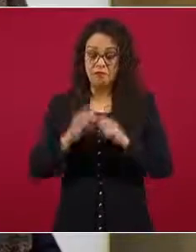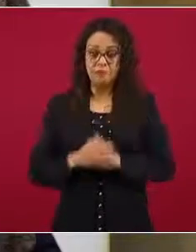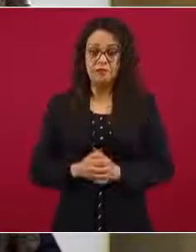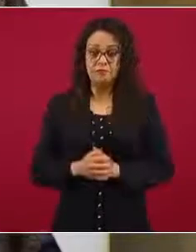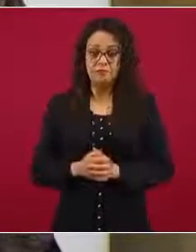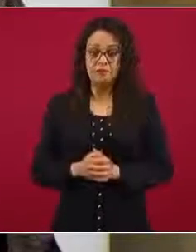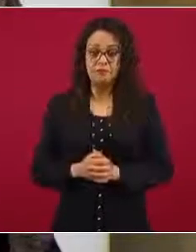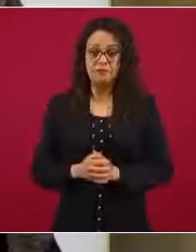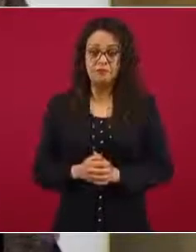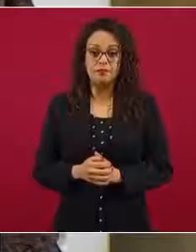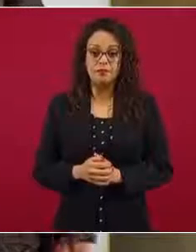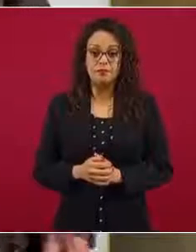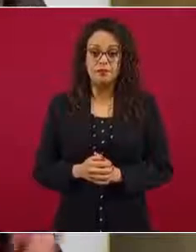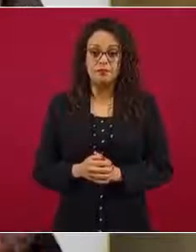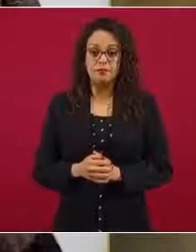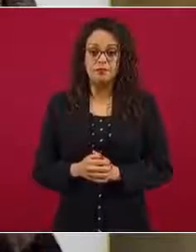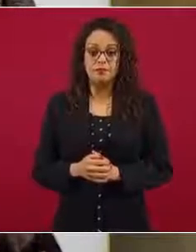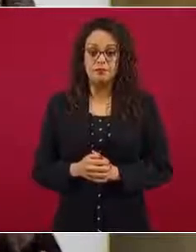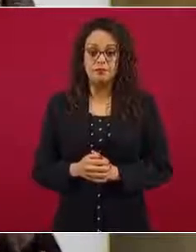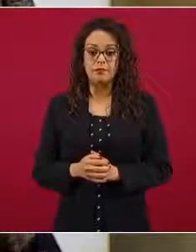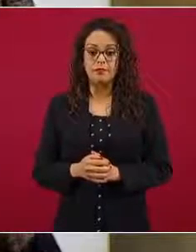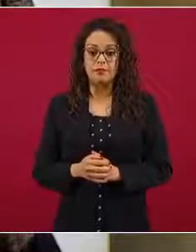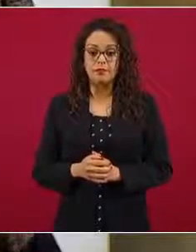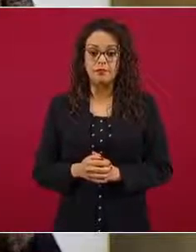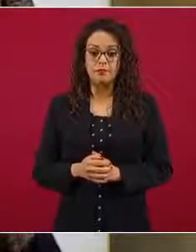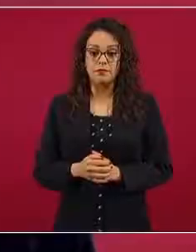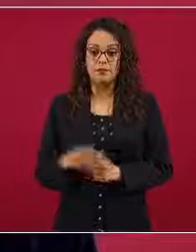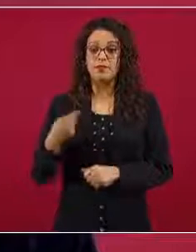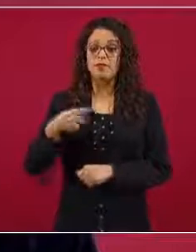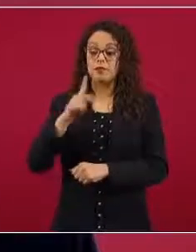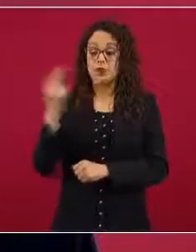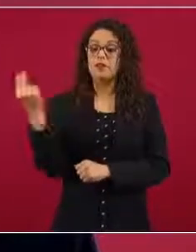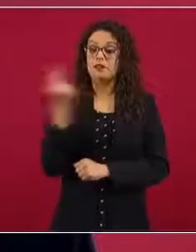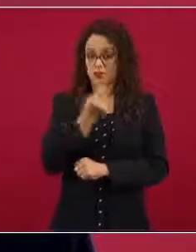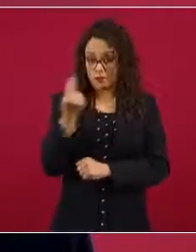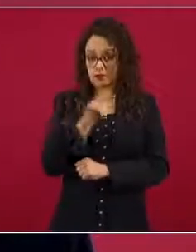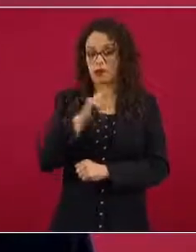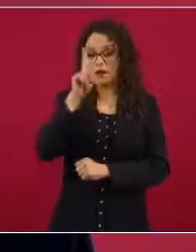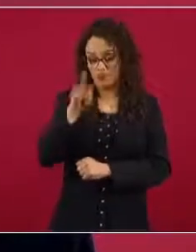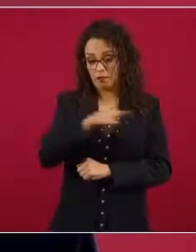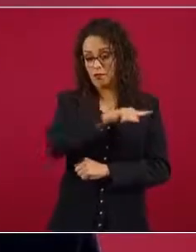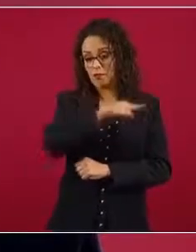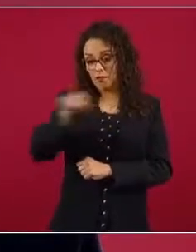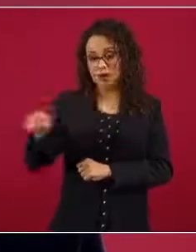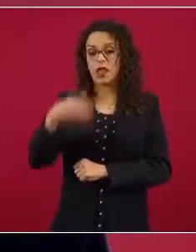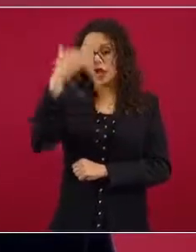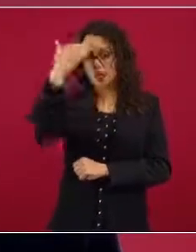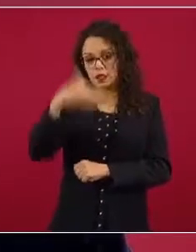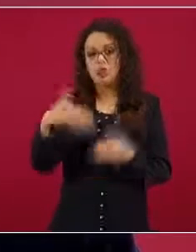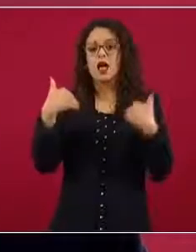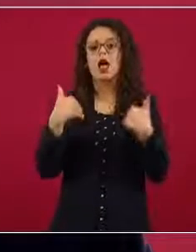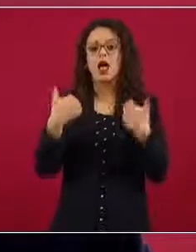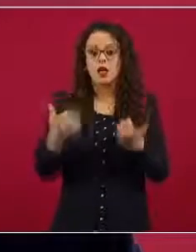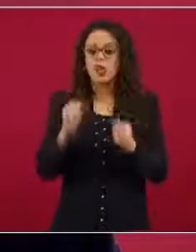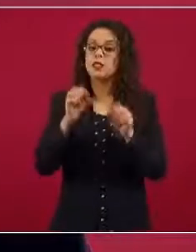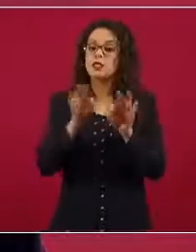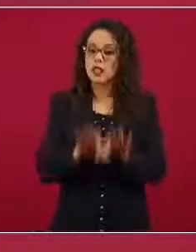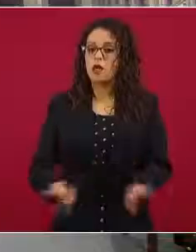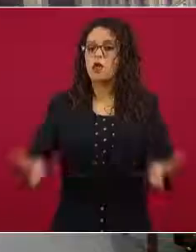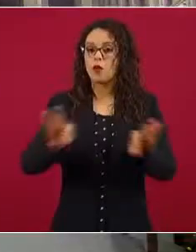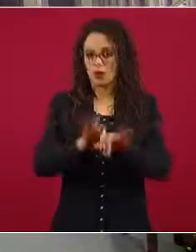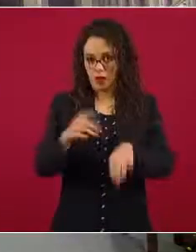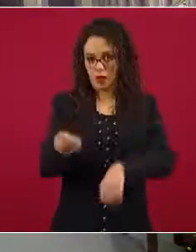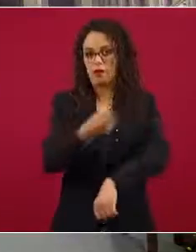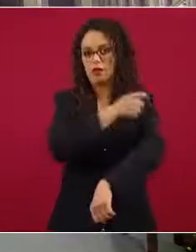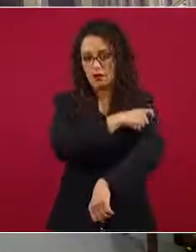que hay que convencer de que sí es importante la vacuna, convencer.